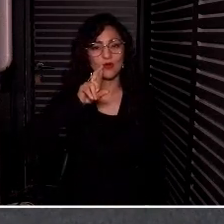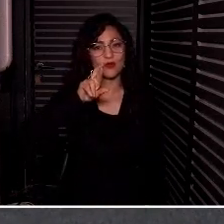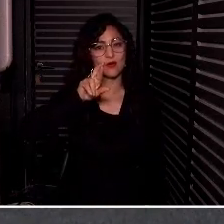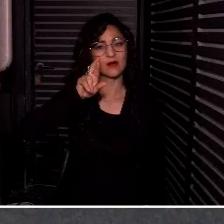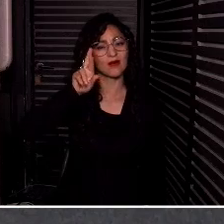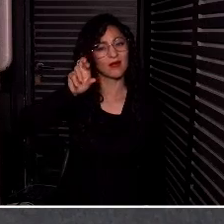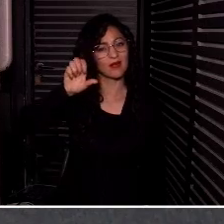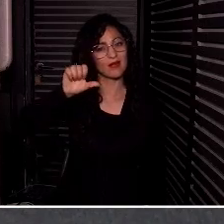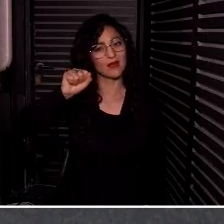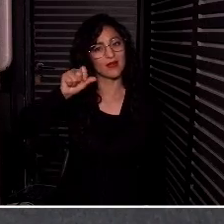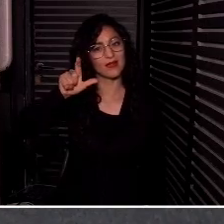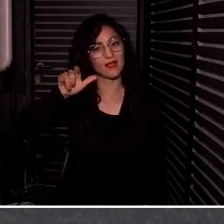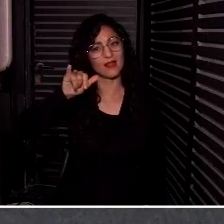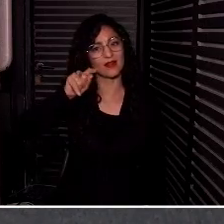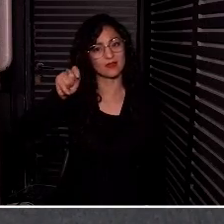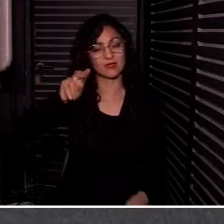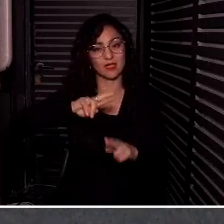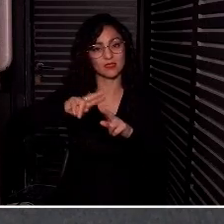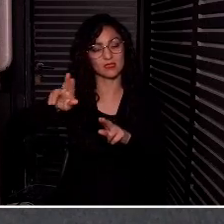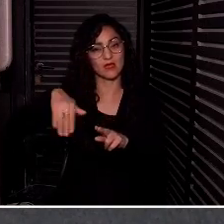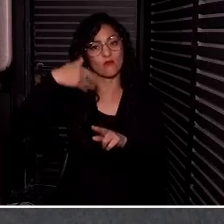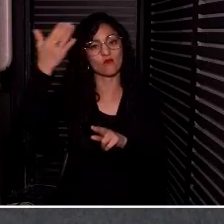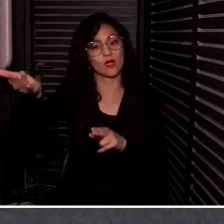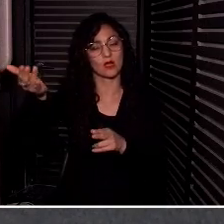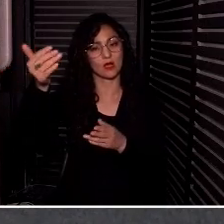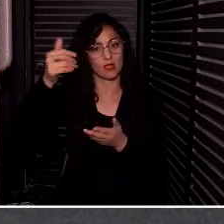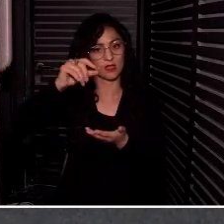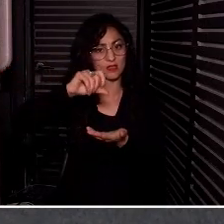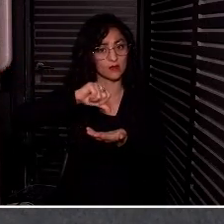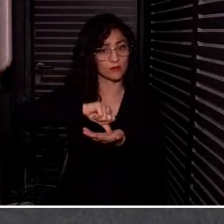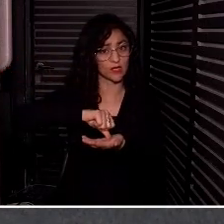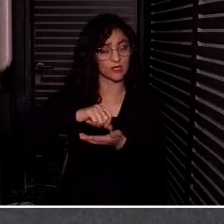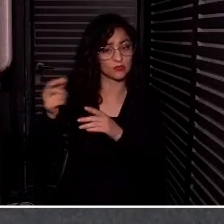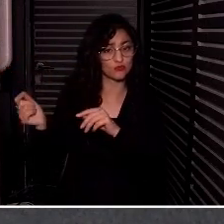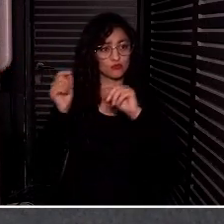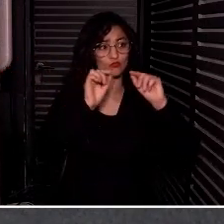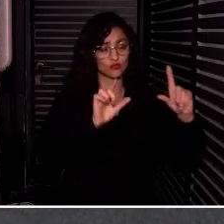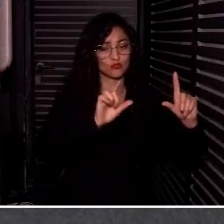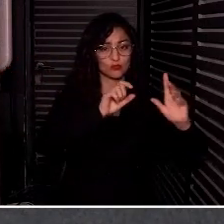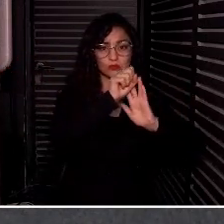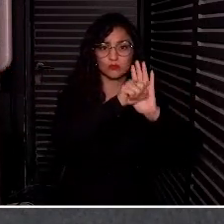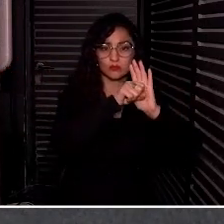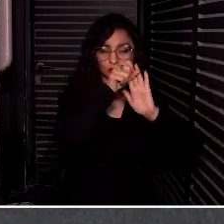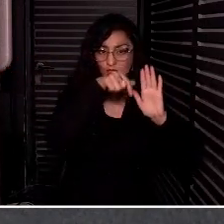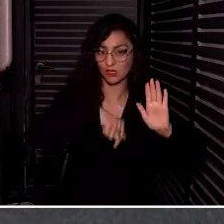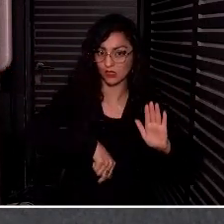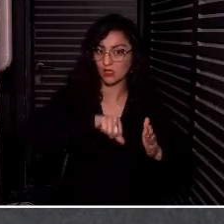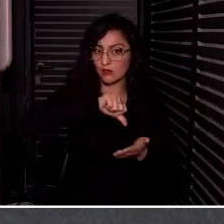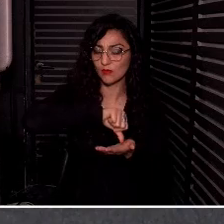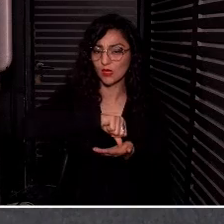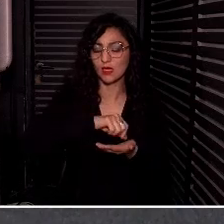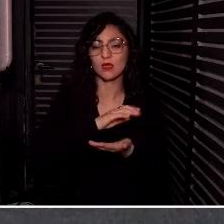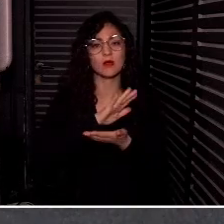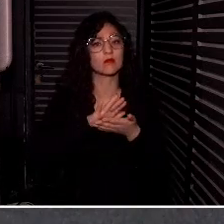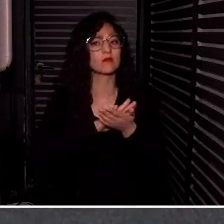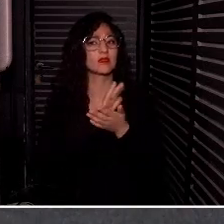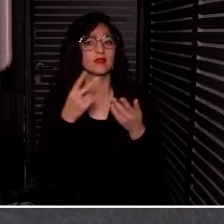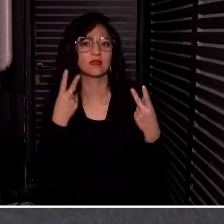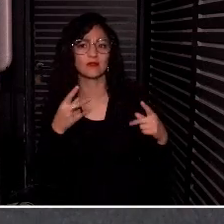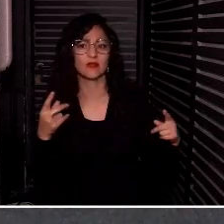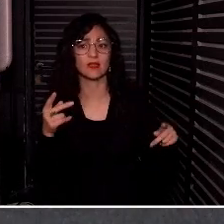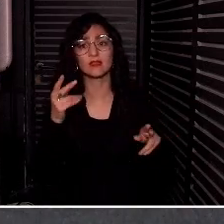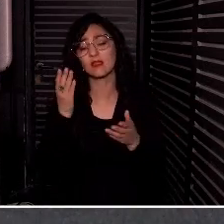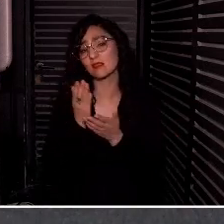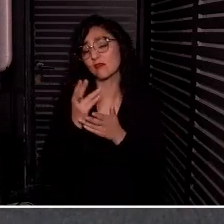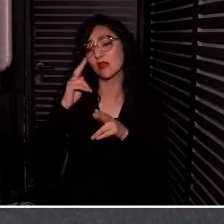hacen fuera de chile porque es más conveniente y las y las productoras televisivas las casas televisivas los canales como los llaman tienen que hacerlo en